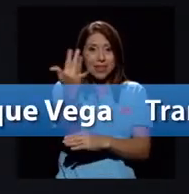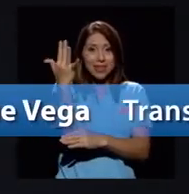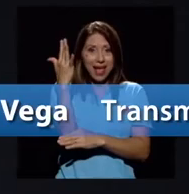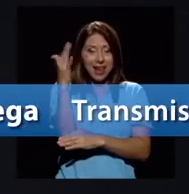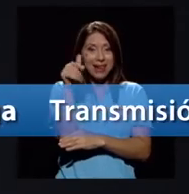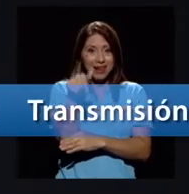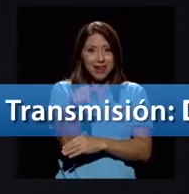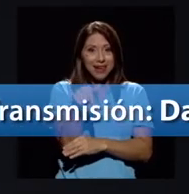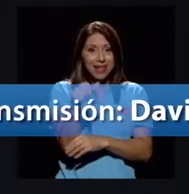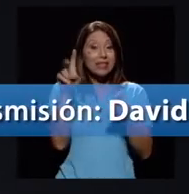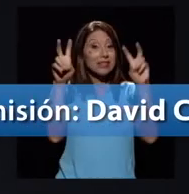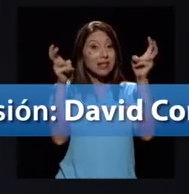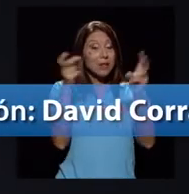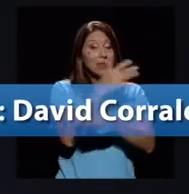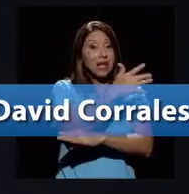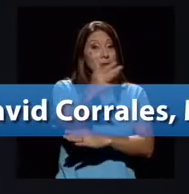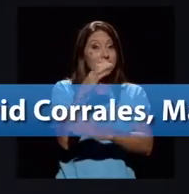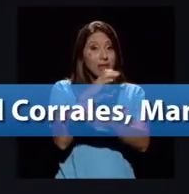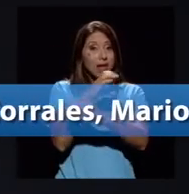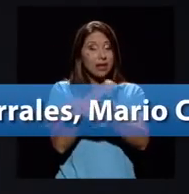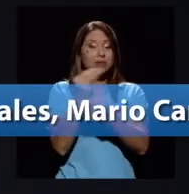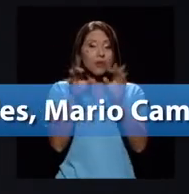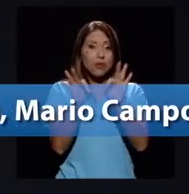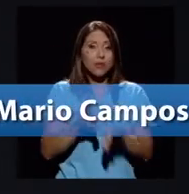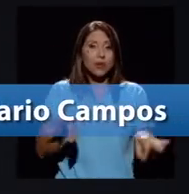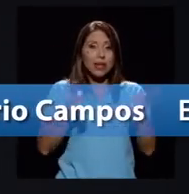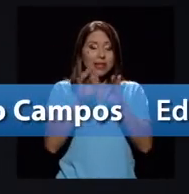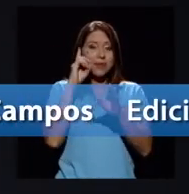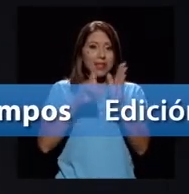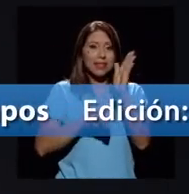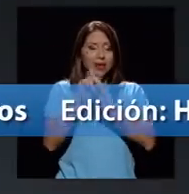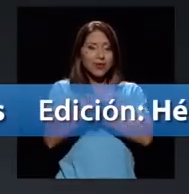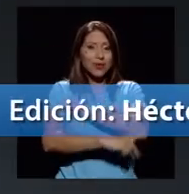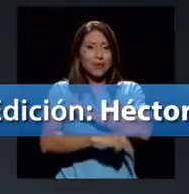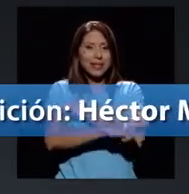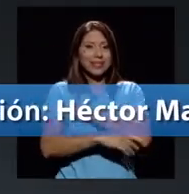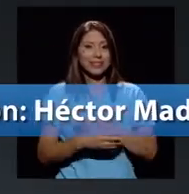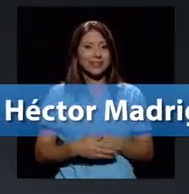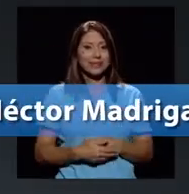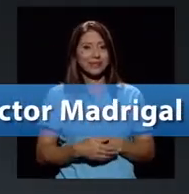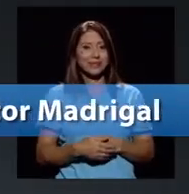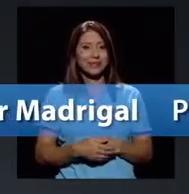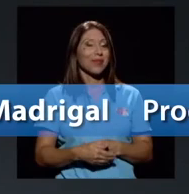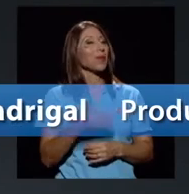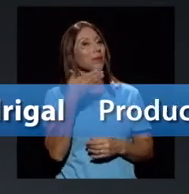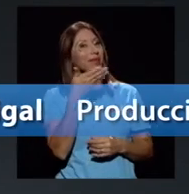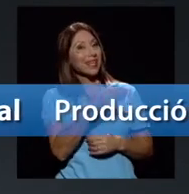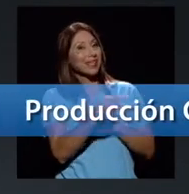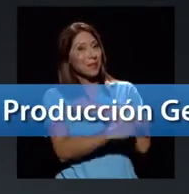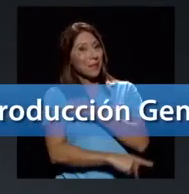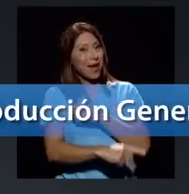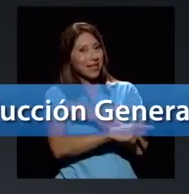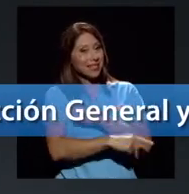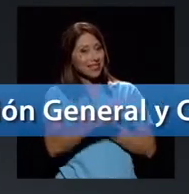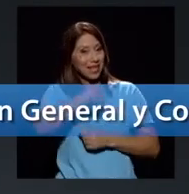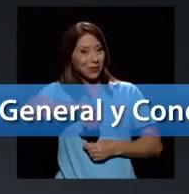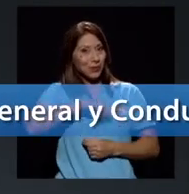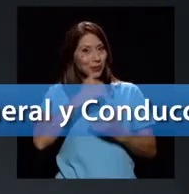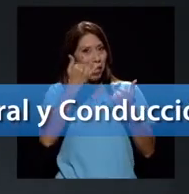ambientales, son temas muy importantes para el desarrollo del país. Entonces, pues ese país es al que nos dirigimos